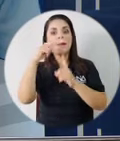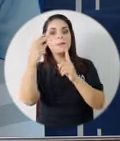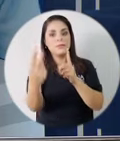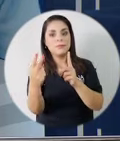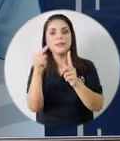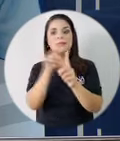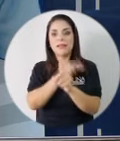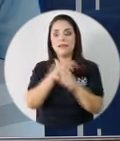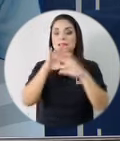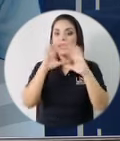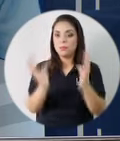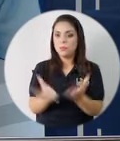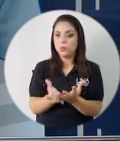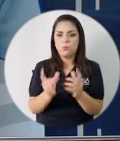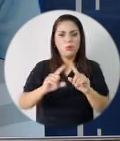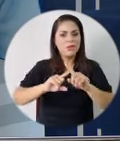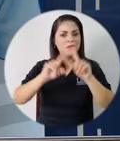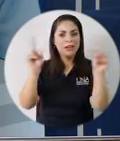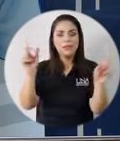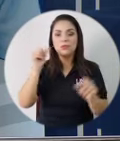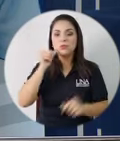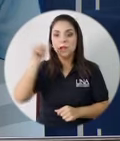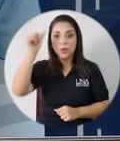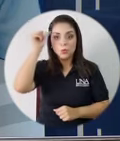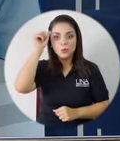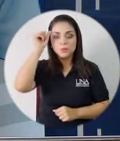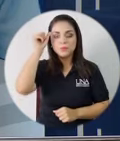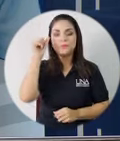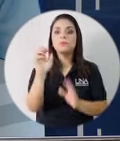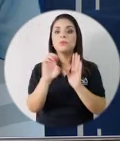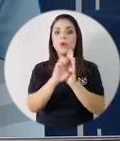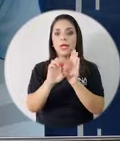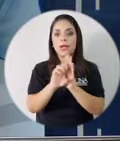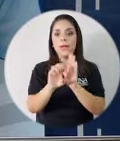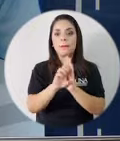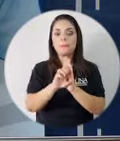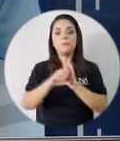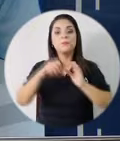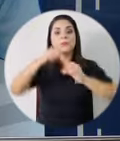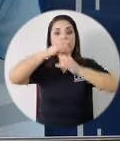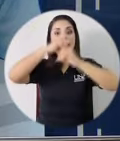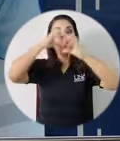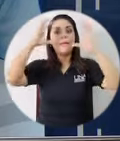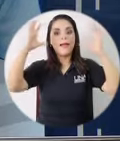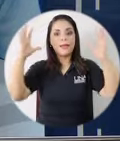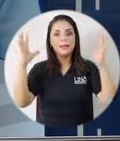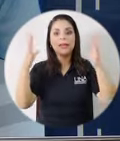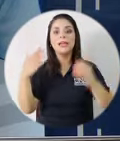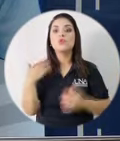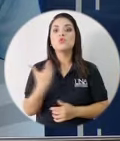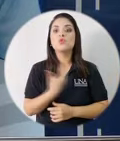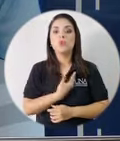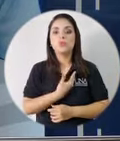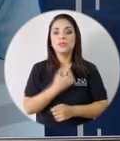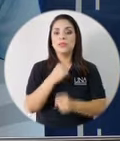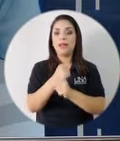otras perspectivas de ver el mundo muy diferentes a las personas adultas. Por ejemplo, imagínense